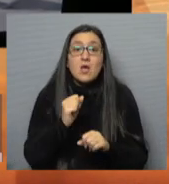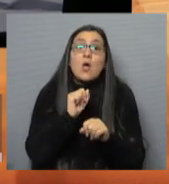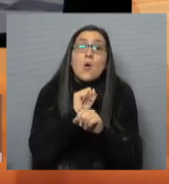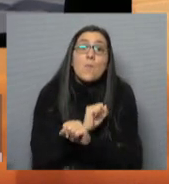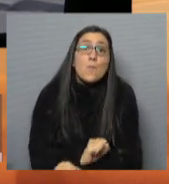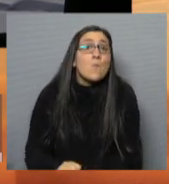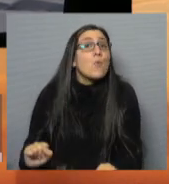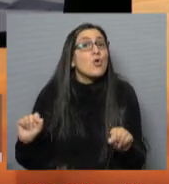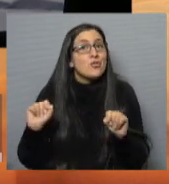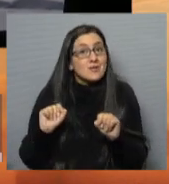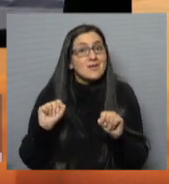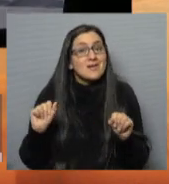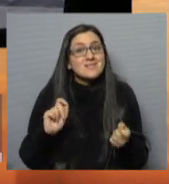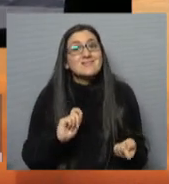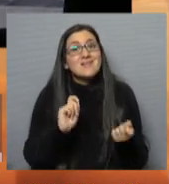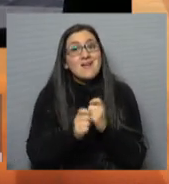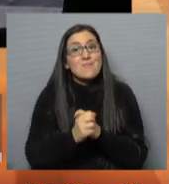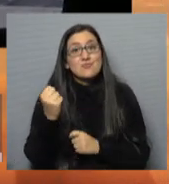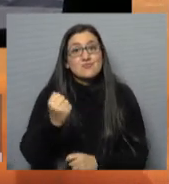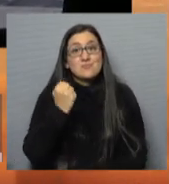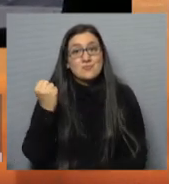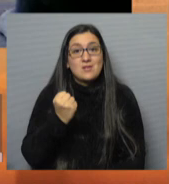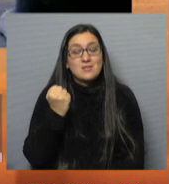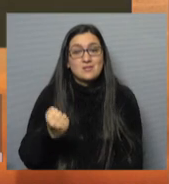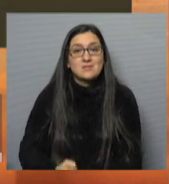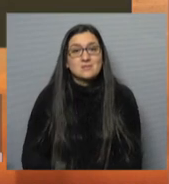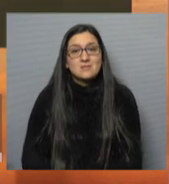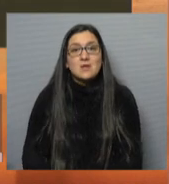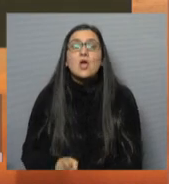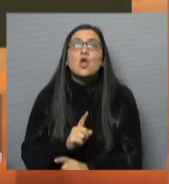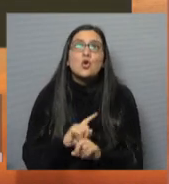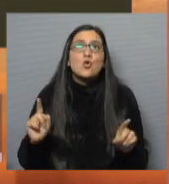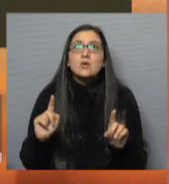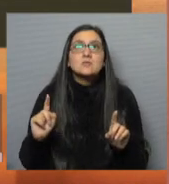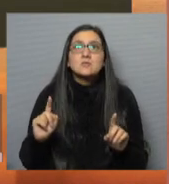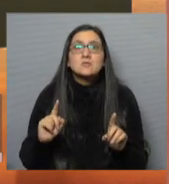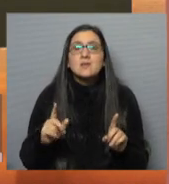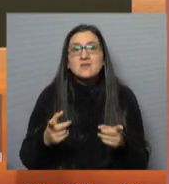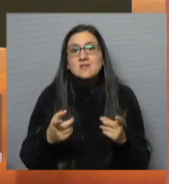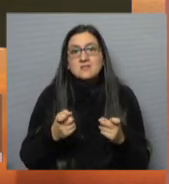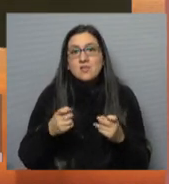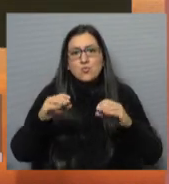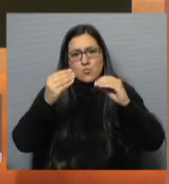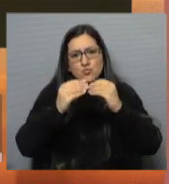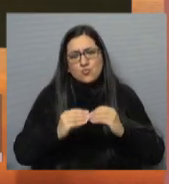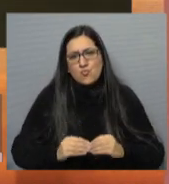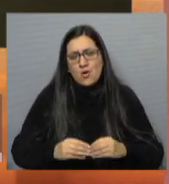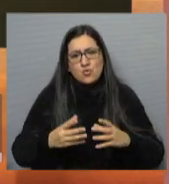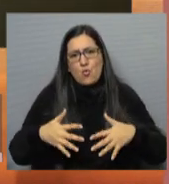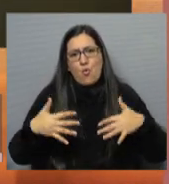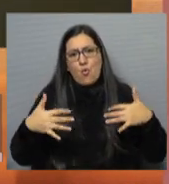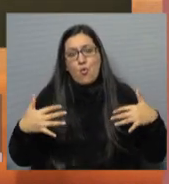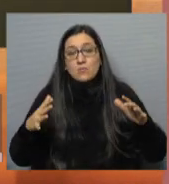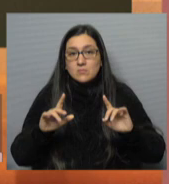podrían llevar adelante cambios importantes. Es decir, no es que haya necesidad de un presupuesto. Yo estaba haciendo